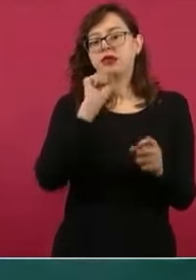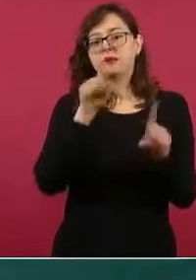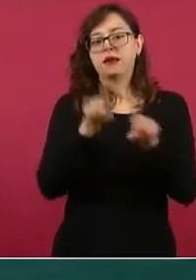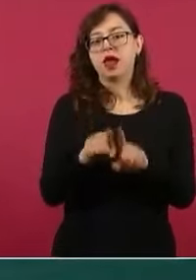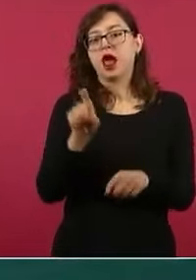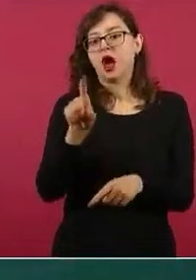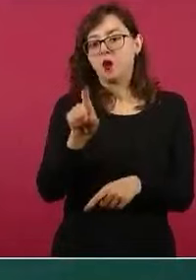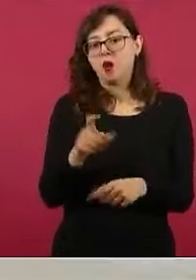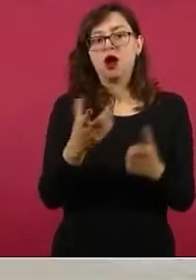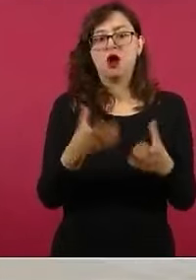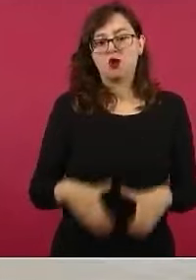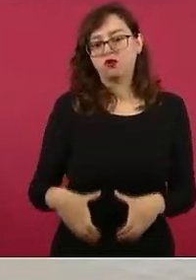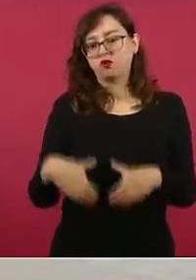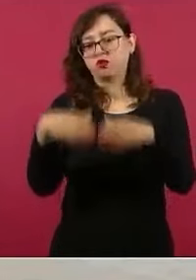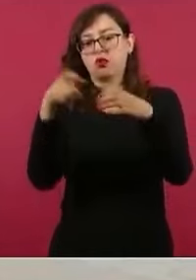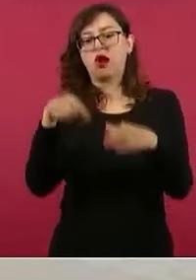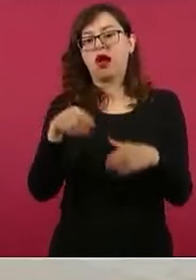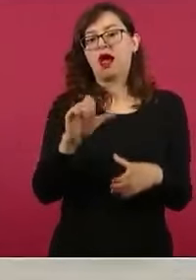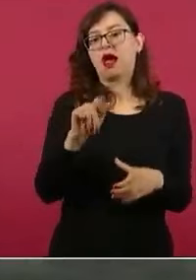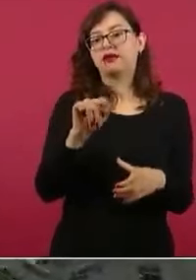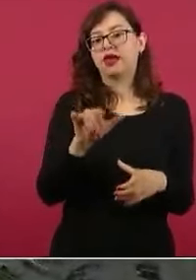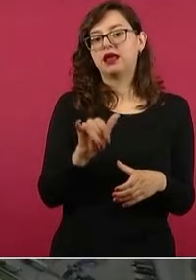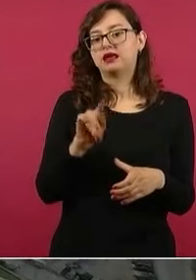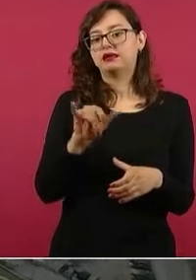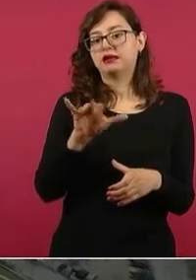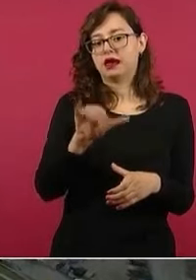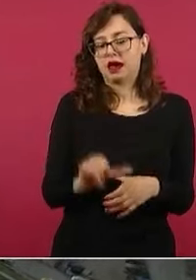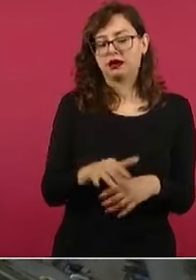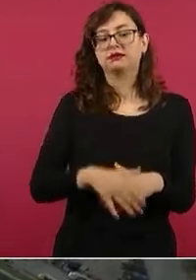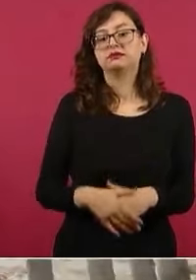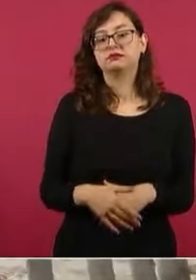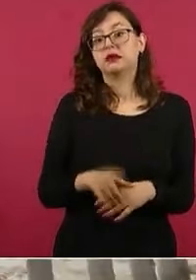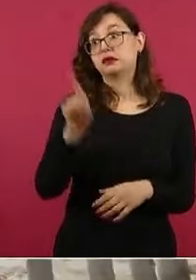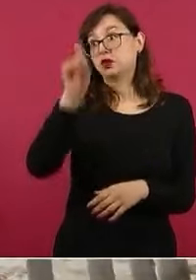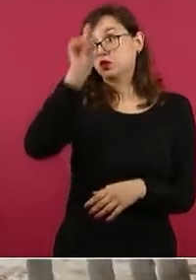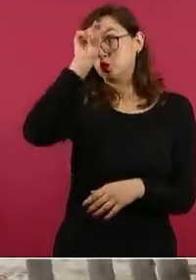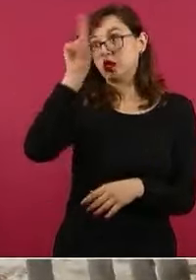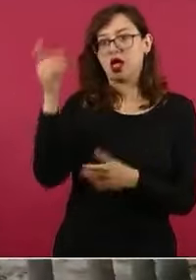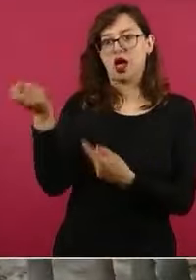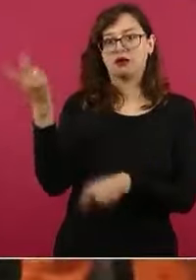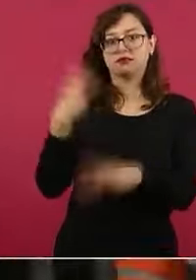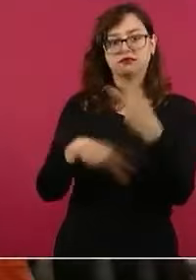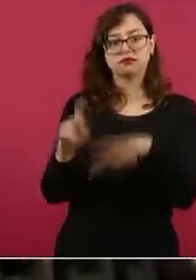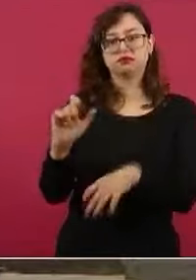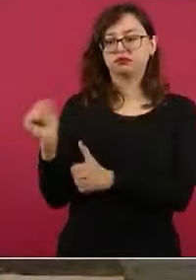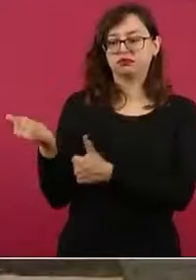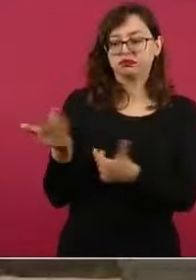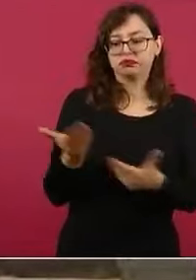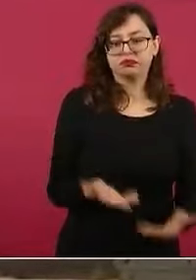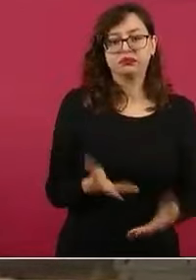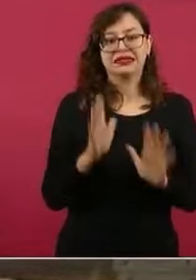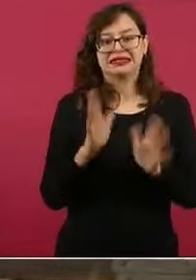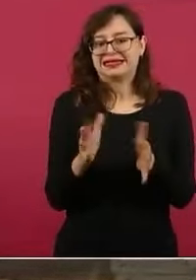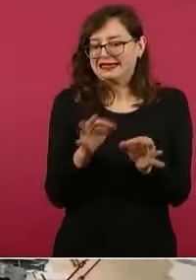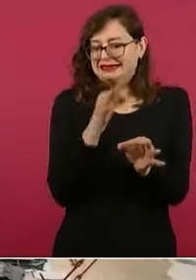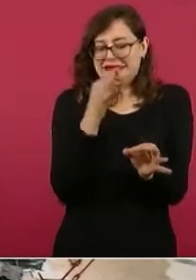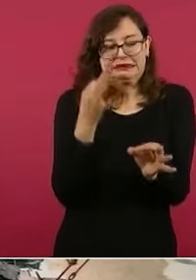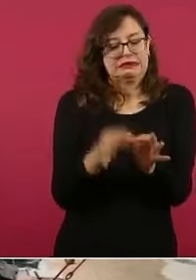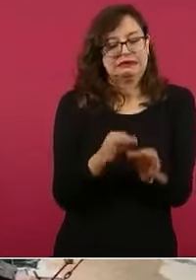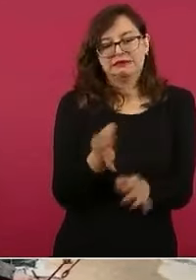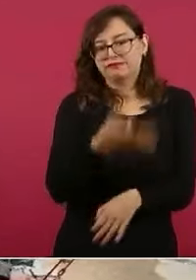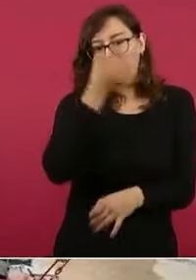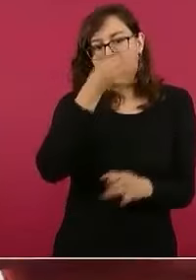principal de la planta catalítica fabricada en Turquía. En el área de proceso, se realiza el montaje de las últimas grandes columnas y reactores de los diferentes